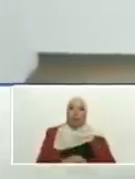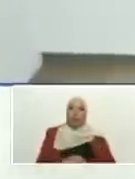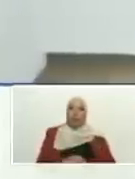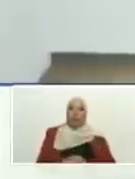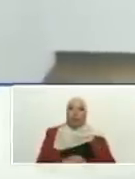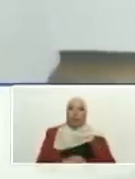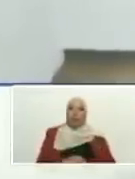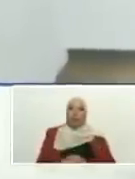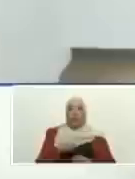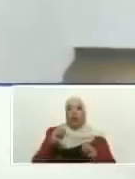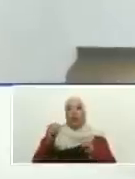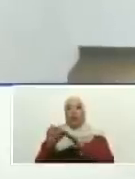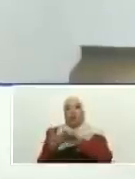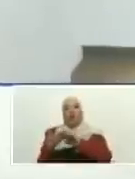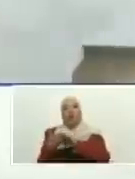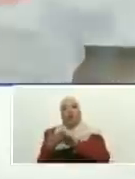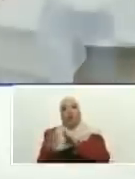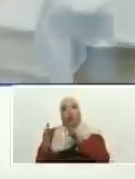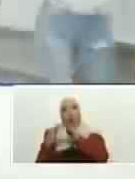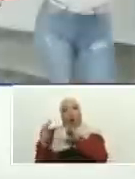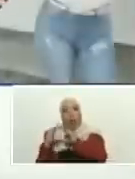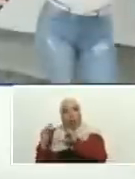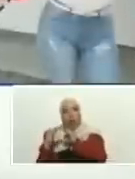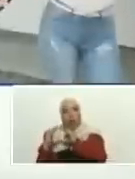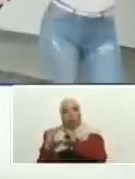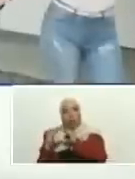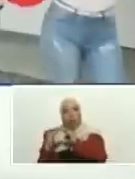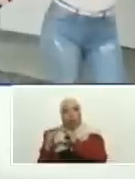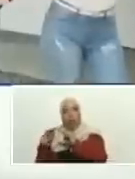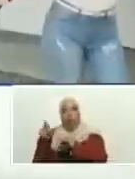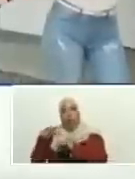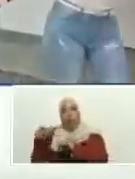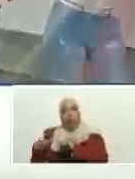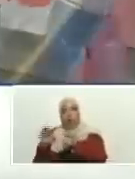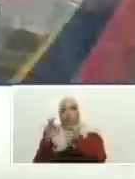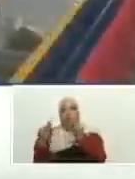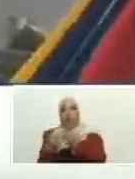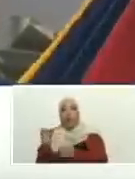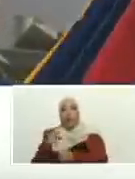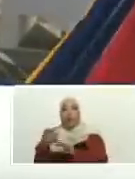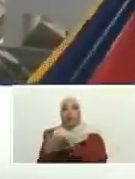La llamaban soluciones habitacionales, un eufemismo